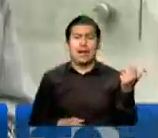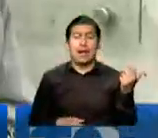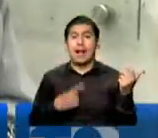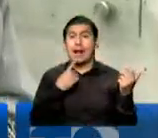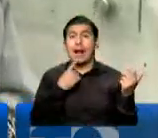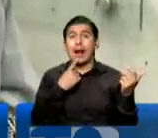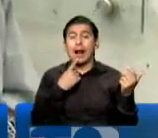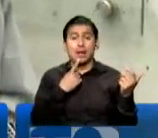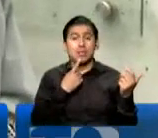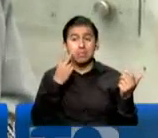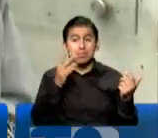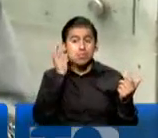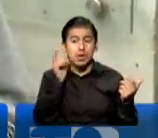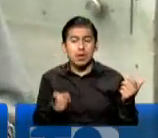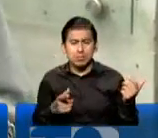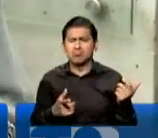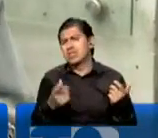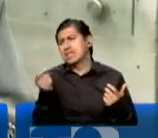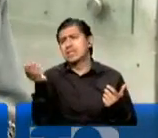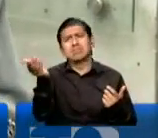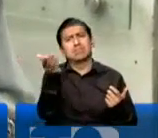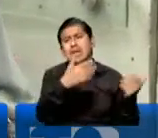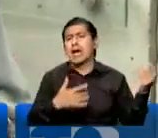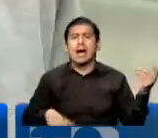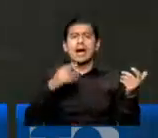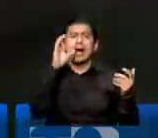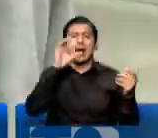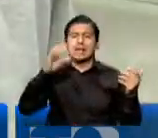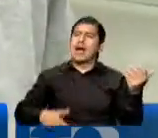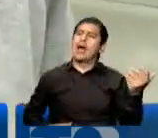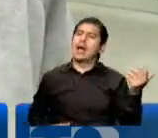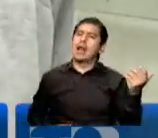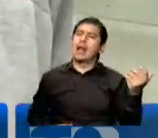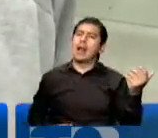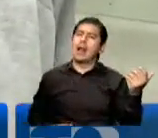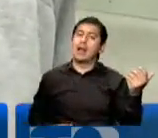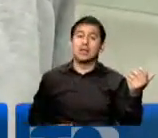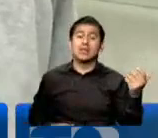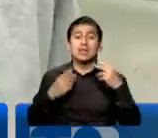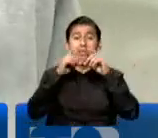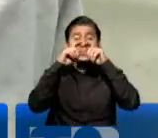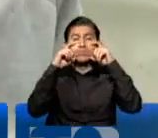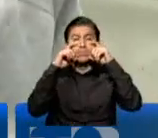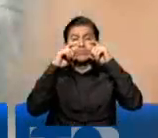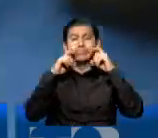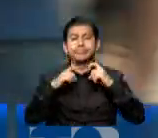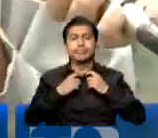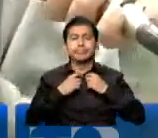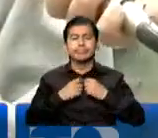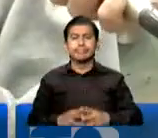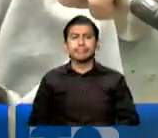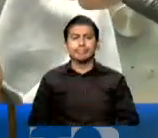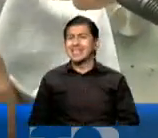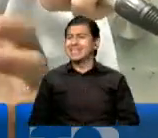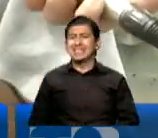Así encontramos a María Belén, ganándose la vida cantando en la avenida Amazonas en el norte de Quito. Su mascarilla la llevaba en el cuello.